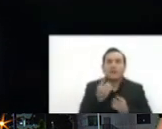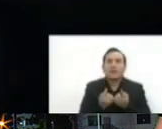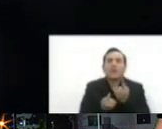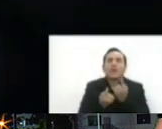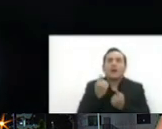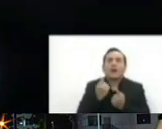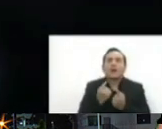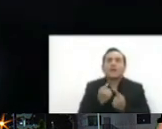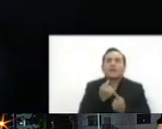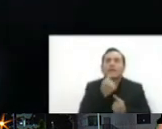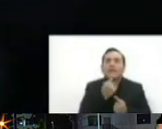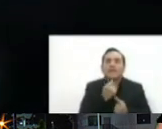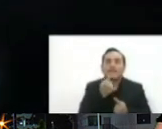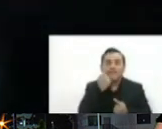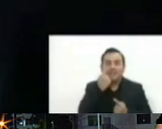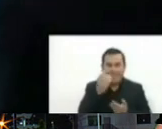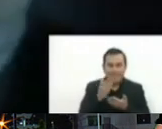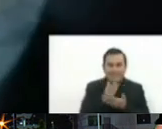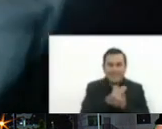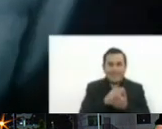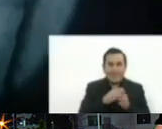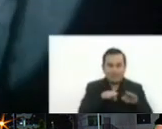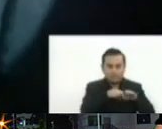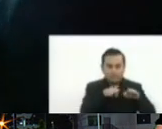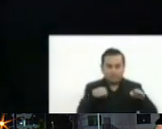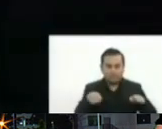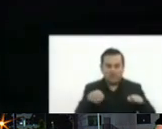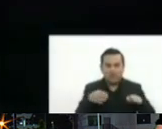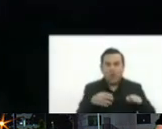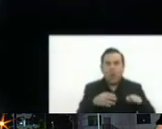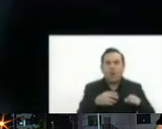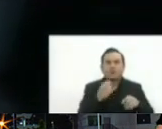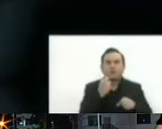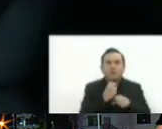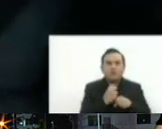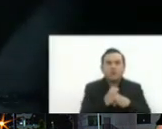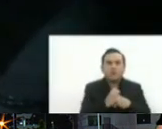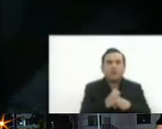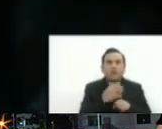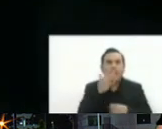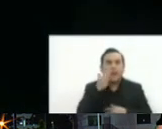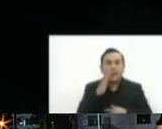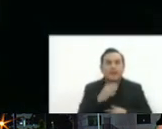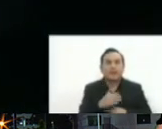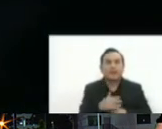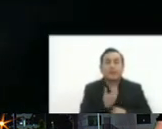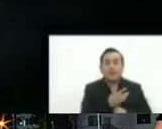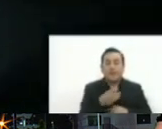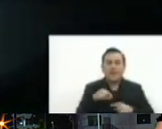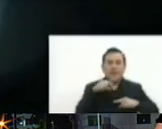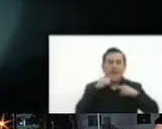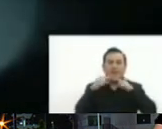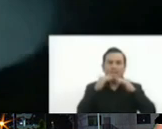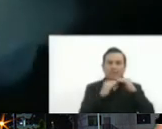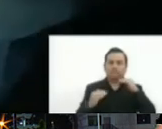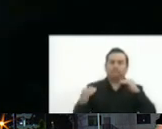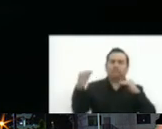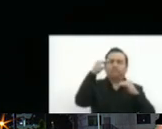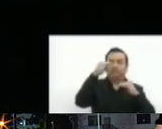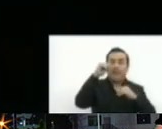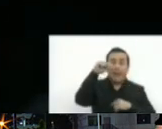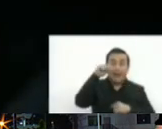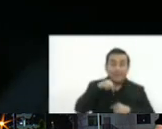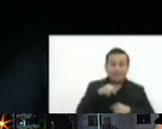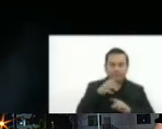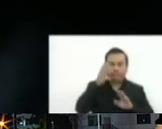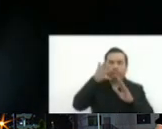que es total oscuridad. Y ahí va a tener el sitio donde va a hacer sus necesidades, una pila, una plancha. Y la plancha, por supuesto,